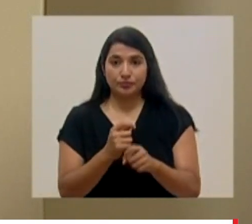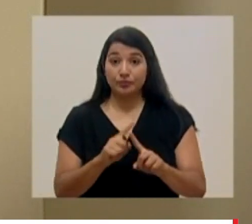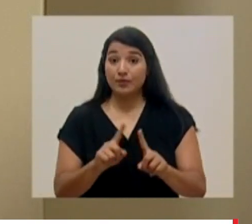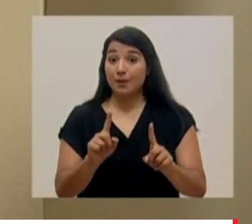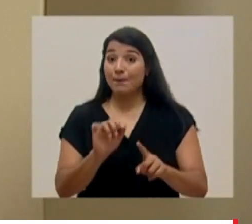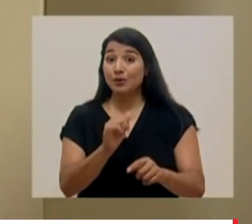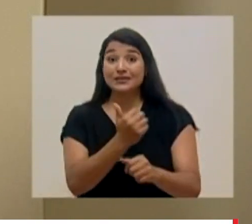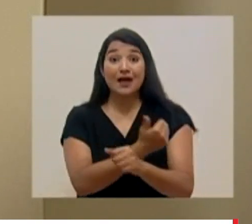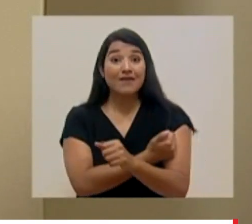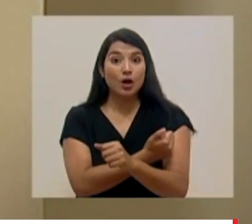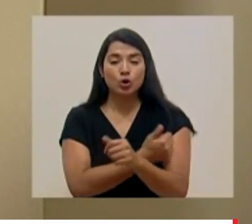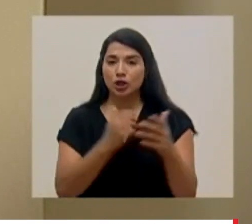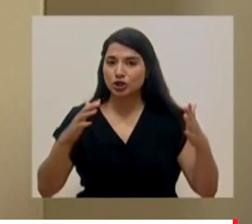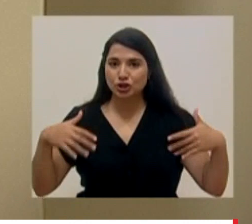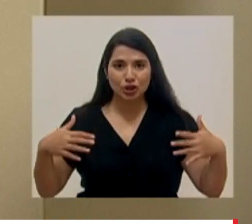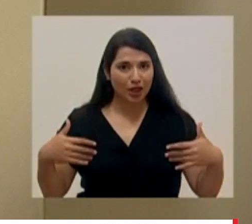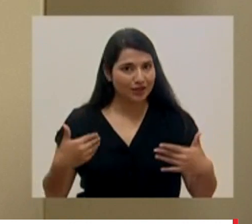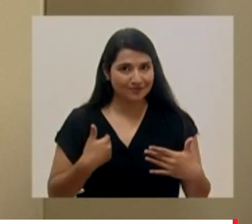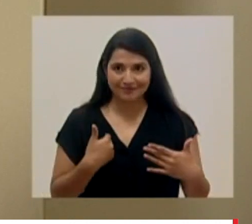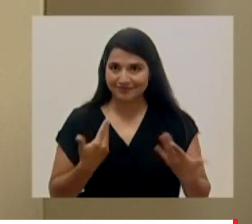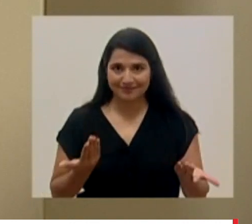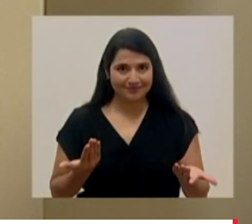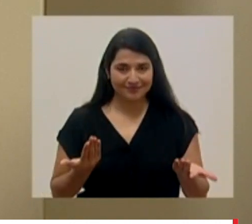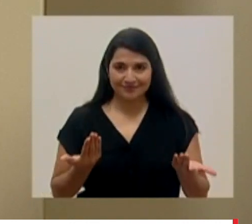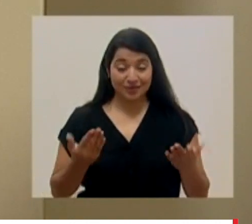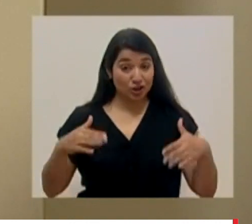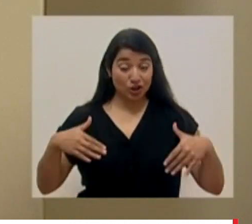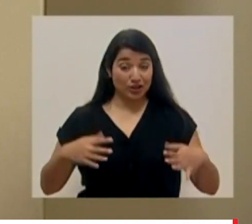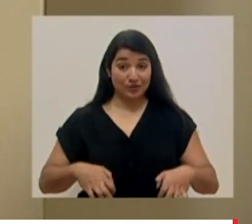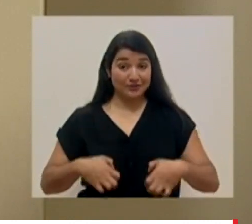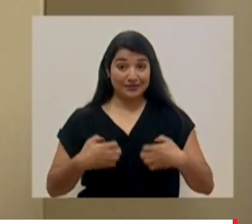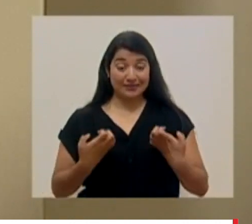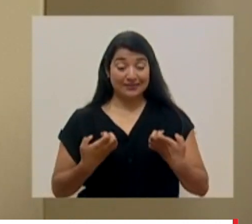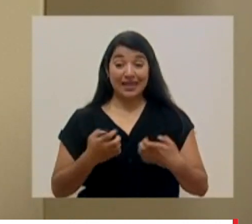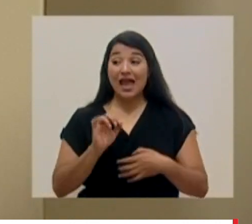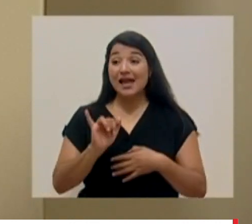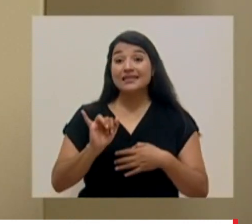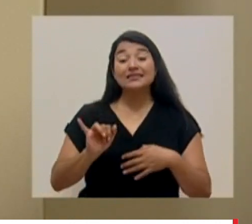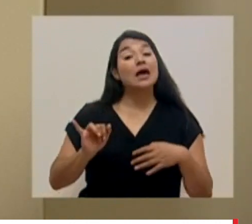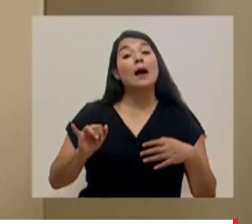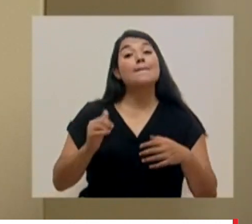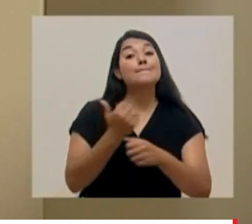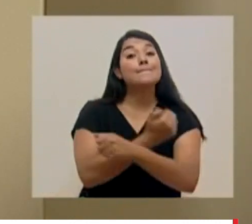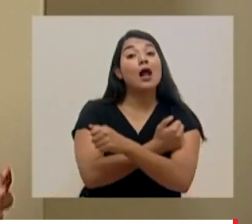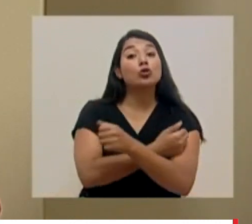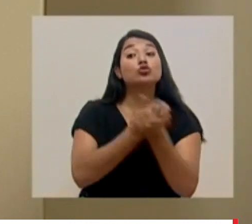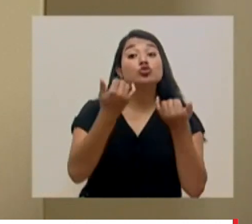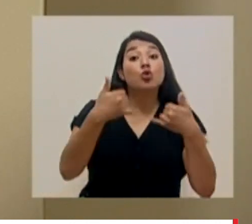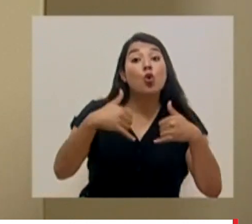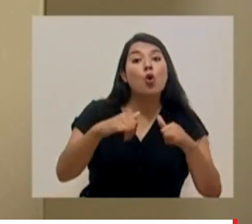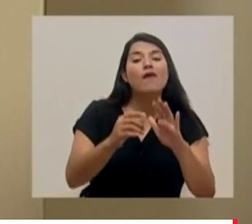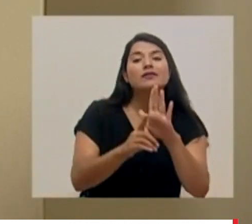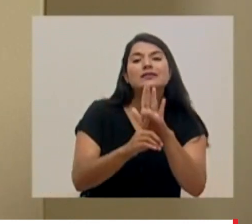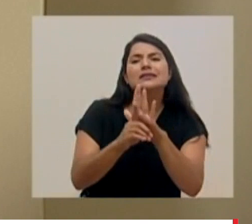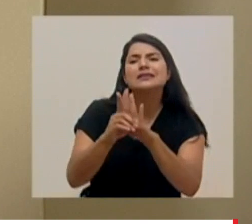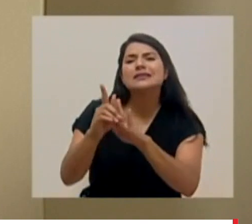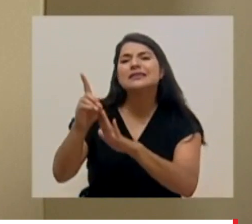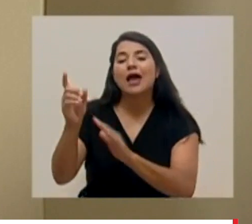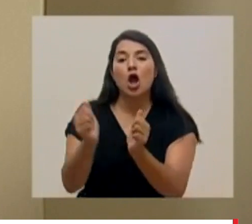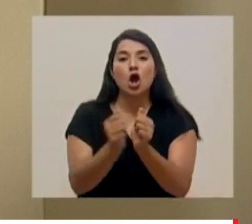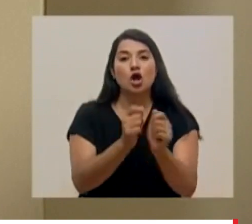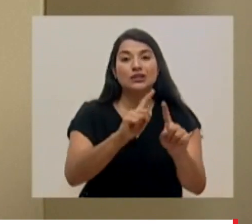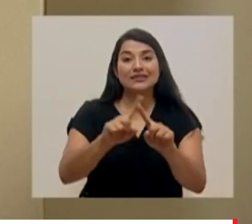esa vacuna todavía no existe. Esa vacuna se está desarrollando por diferentes empresas con